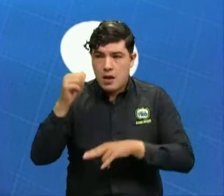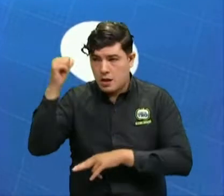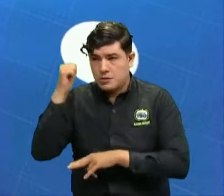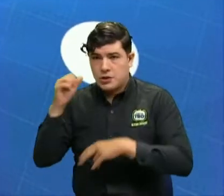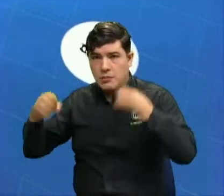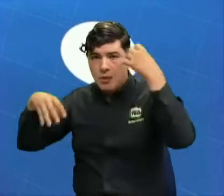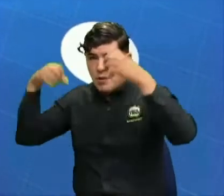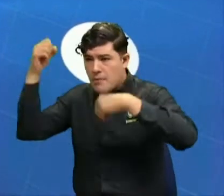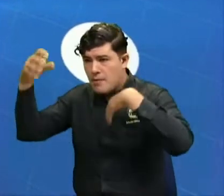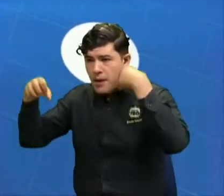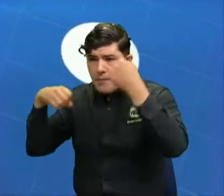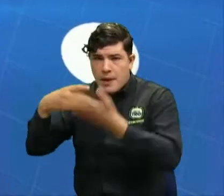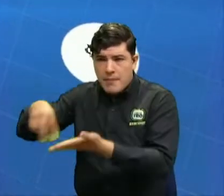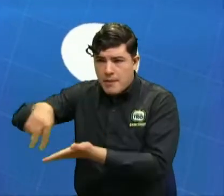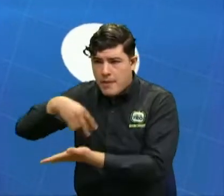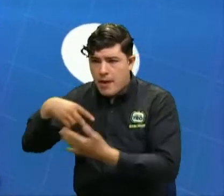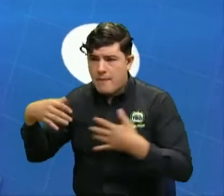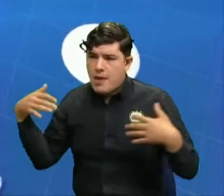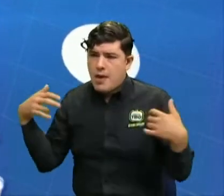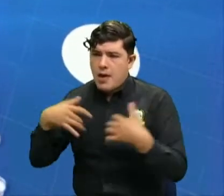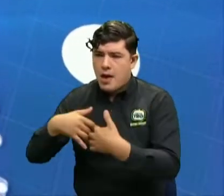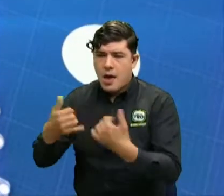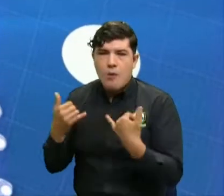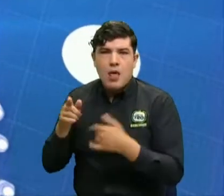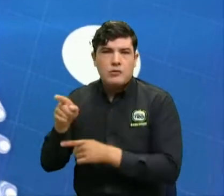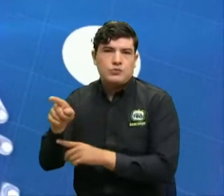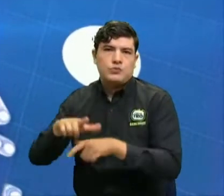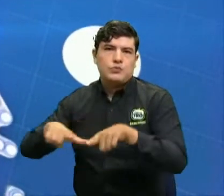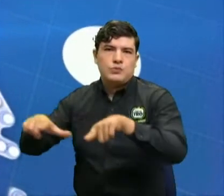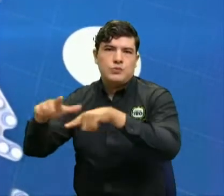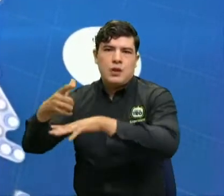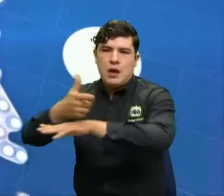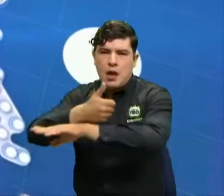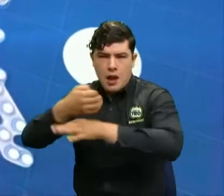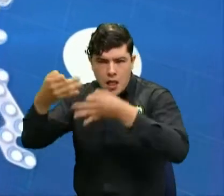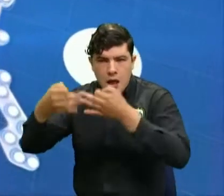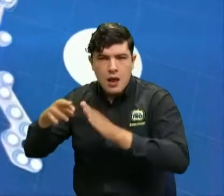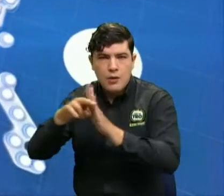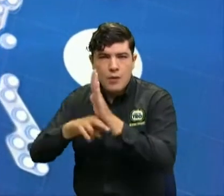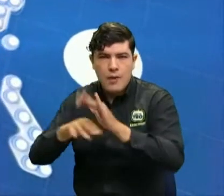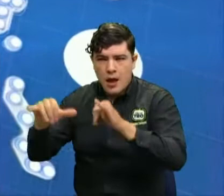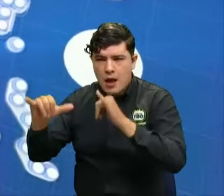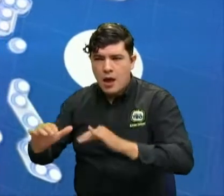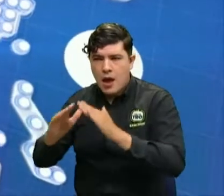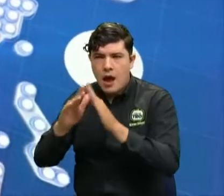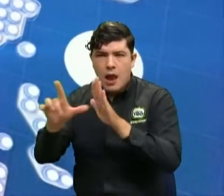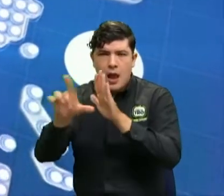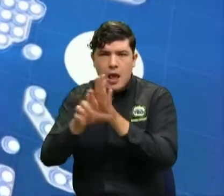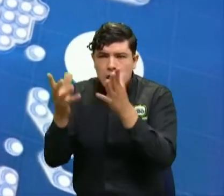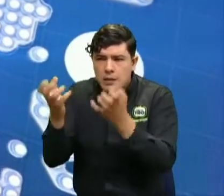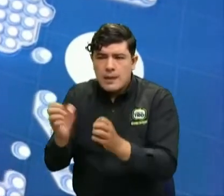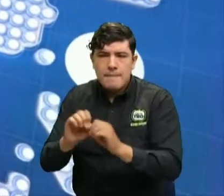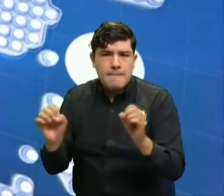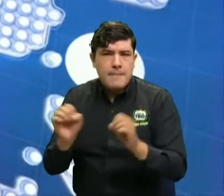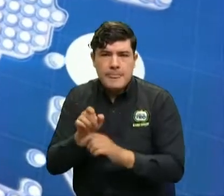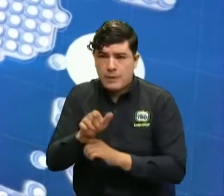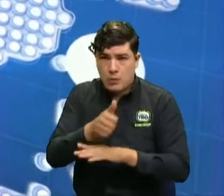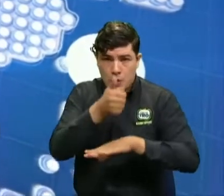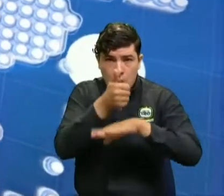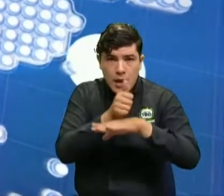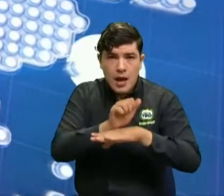parranda vallenata sanz incumpliendo el toque de queda y la ley seca y no hubo ninguna sanción para